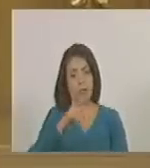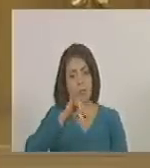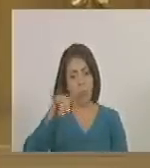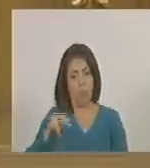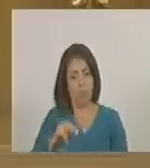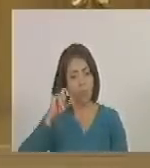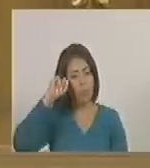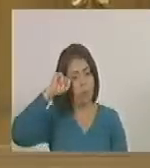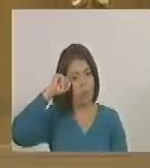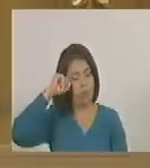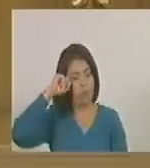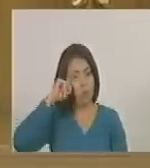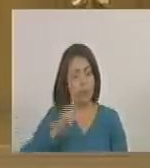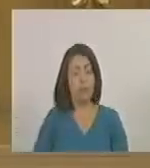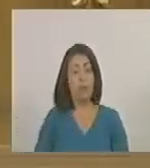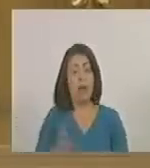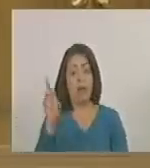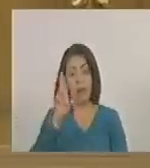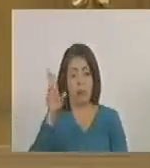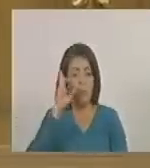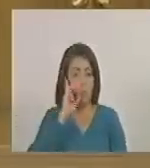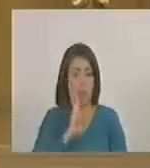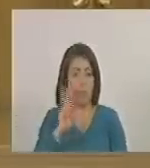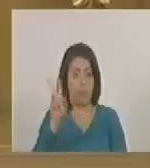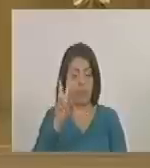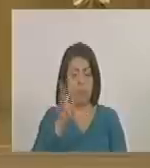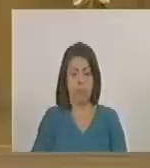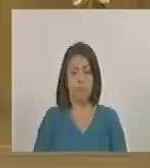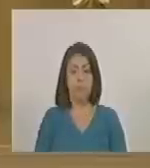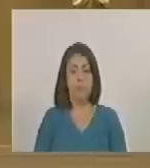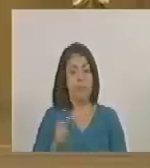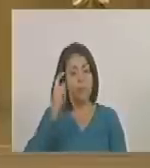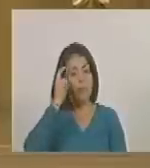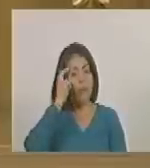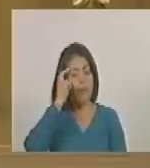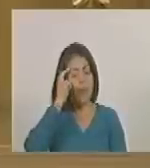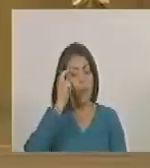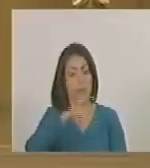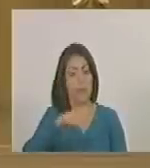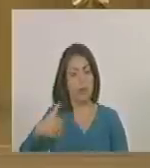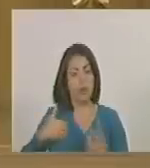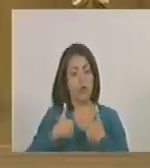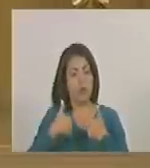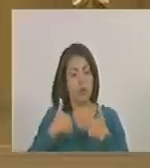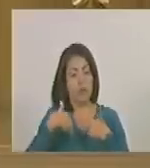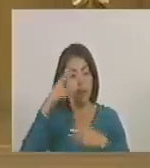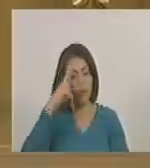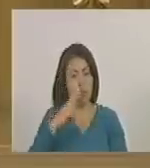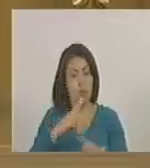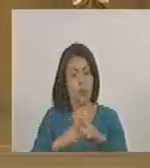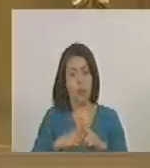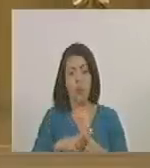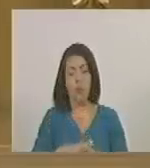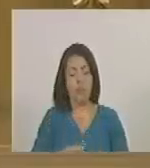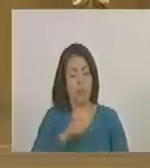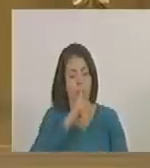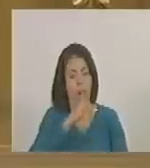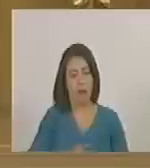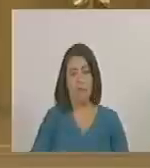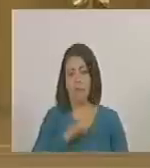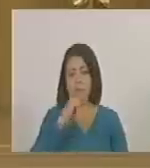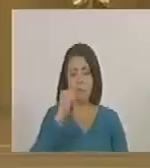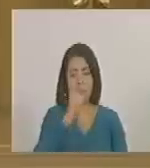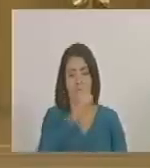junio se rememora en la República Bolivariana de Venezuela el Día de los Mártires, en honor al cruel e inhumano